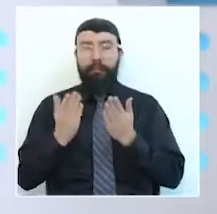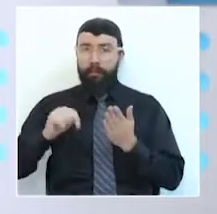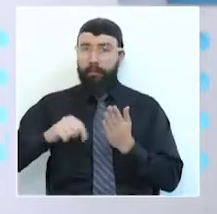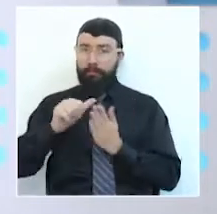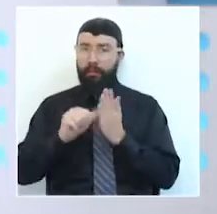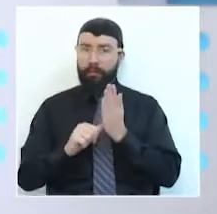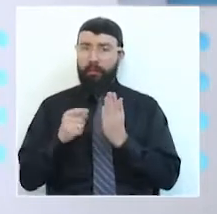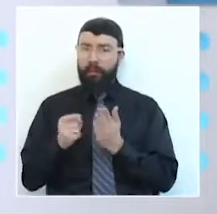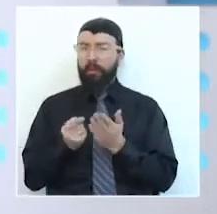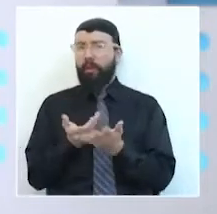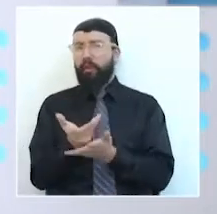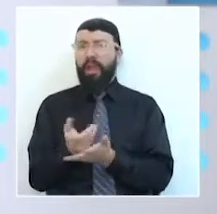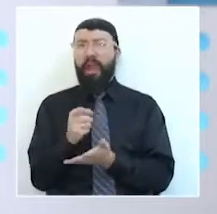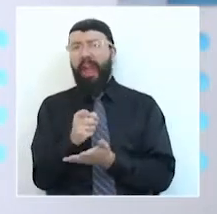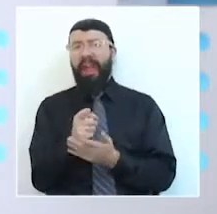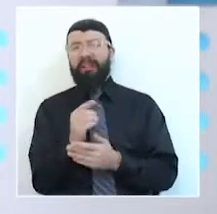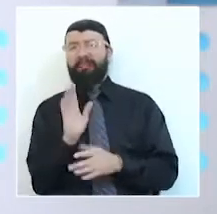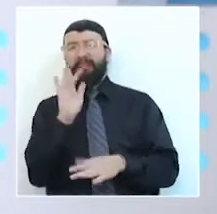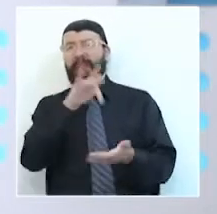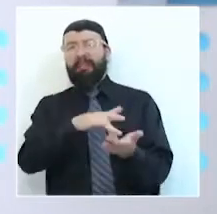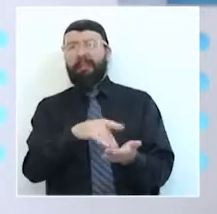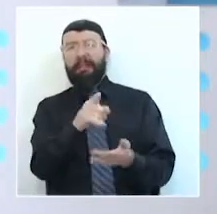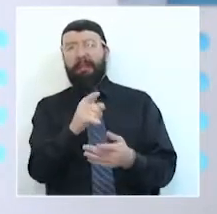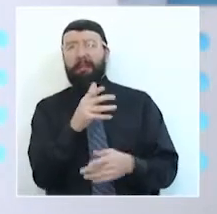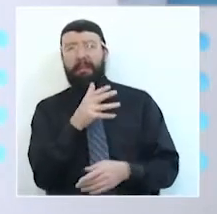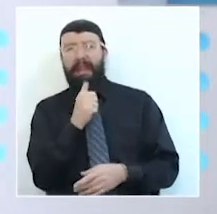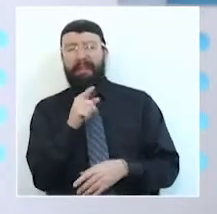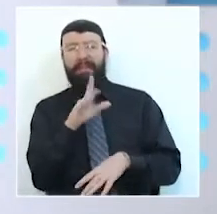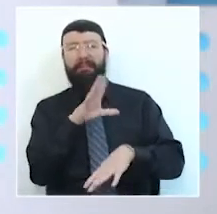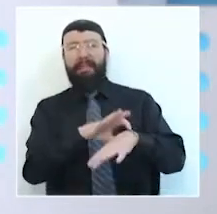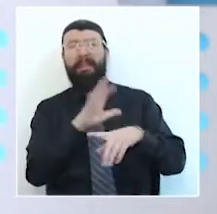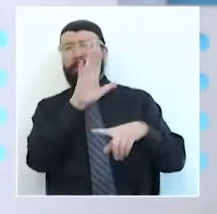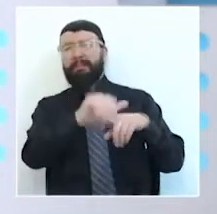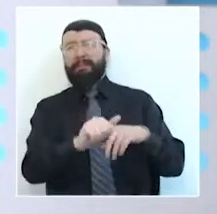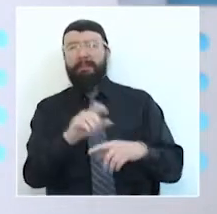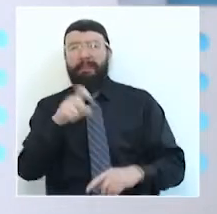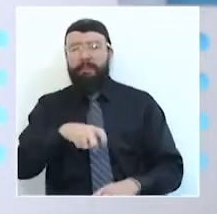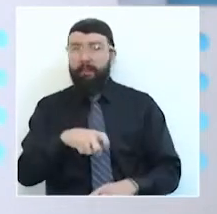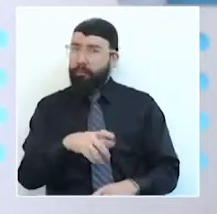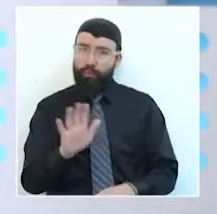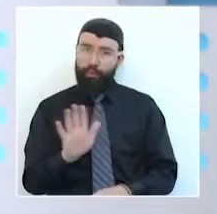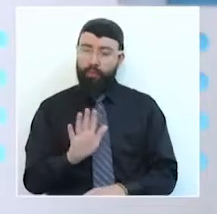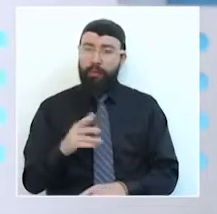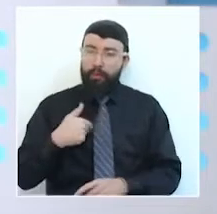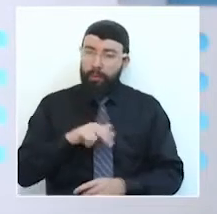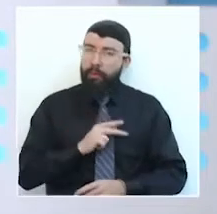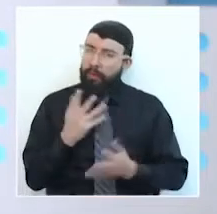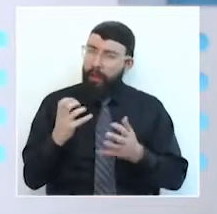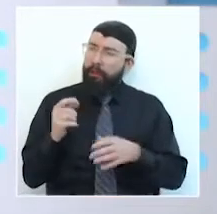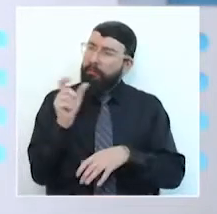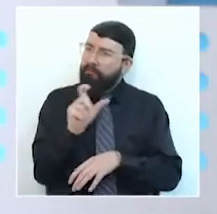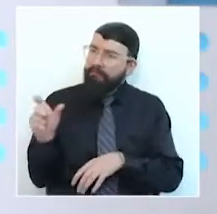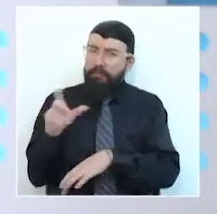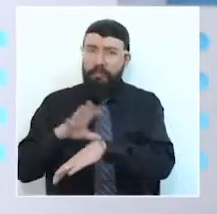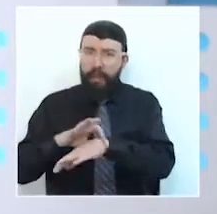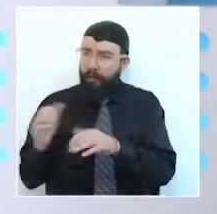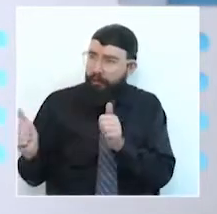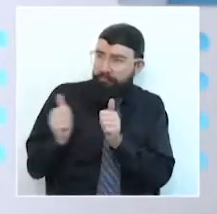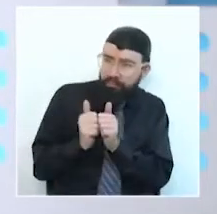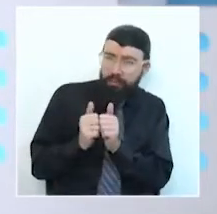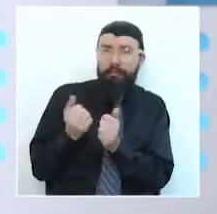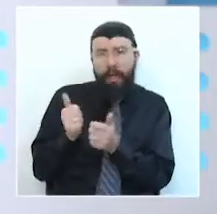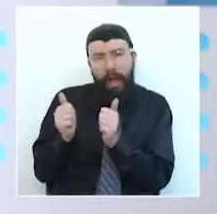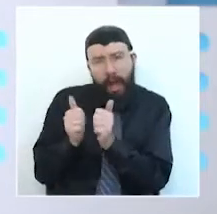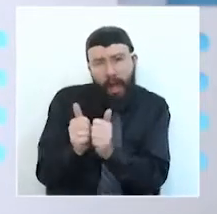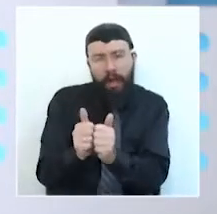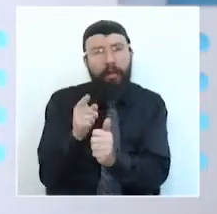es un programa que pretende reemplazar una consulta médica y nosotros con todos los especialistas que ven en este espacio queremos hacer un acompañamiento hacer